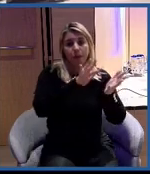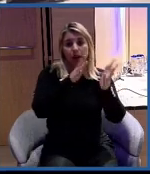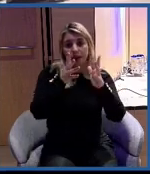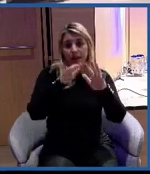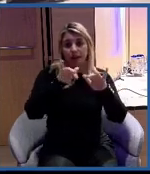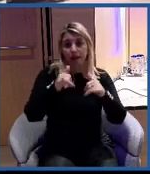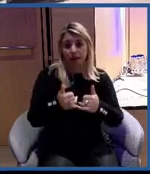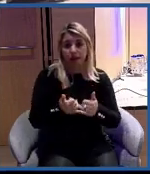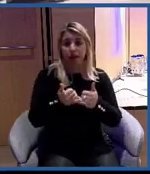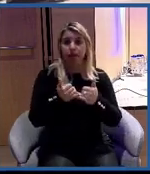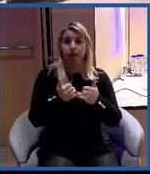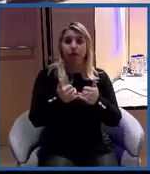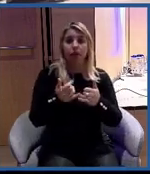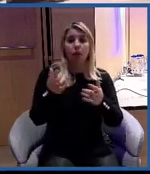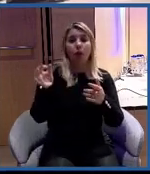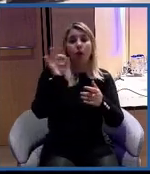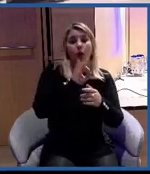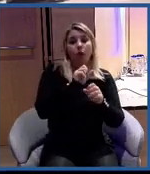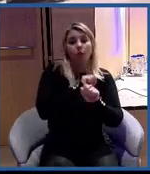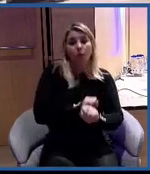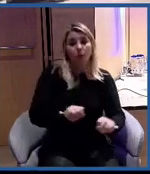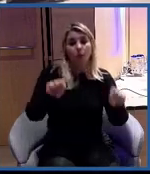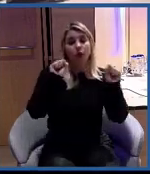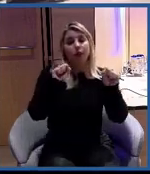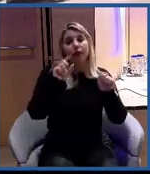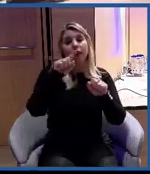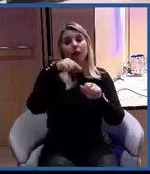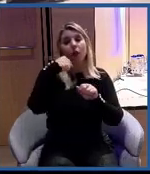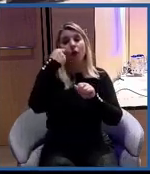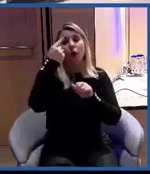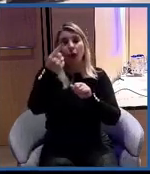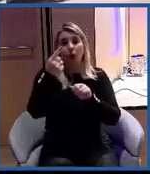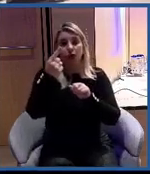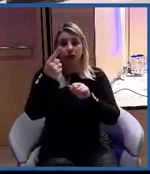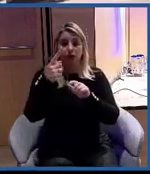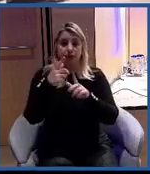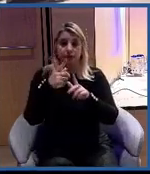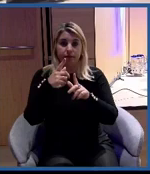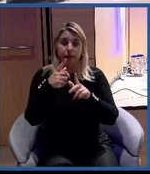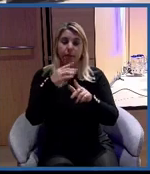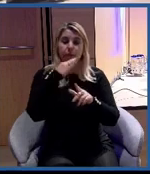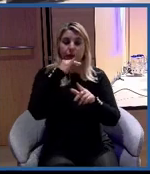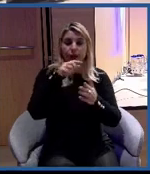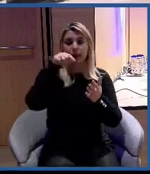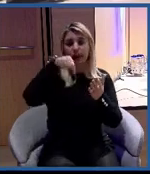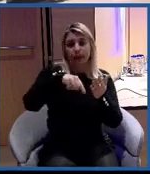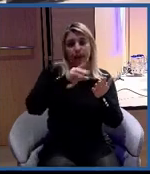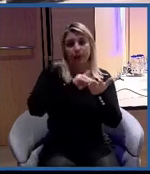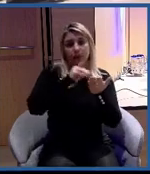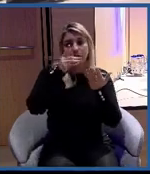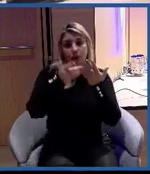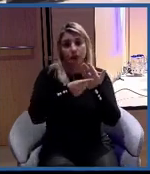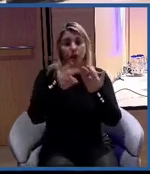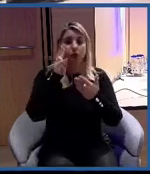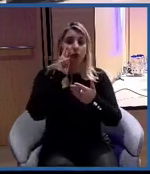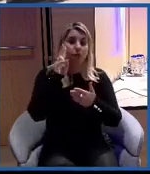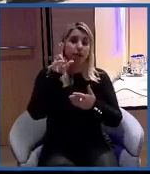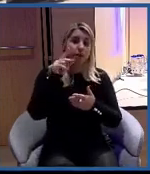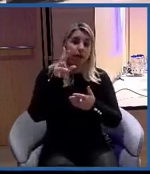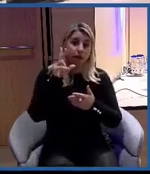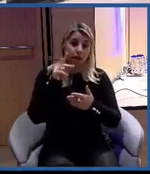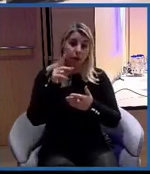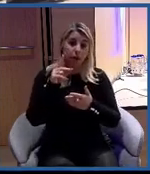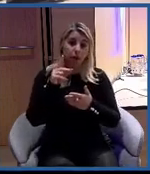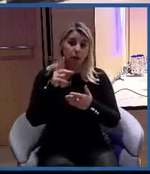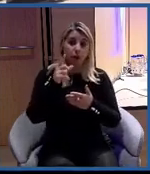hicimos en me representa o se podría replicar en otro tipo de elección nosotros este proyecto ya lo hicimos en 2021 que